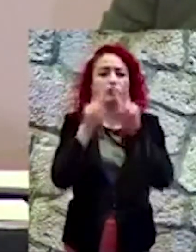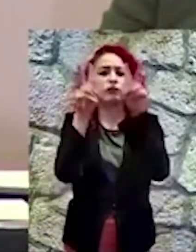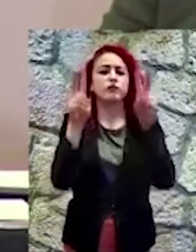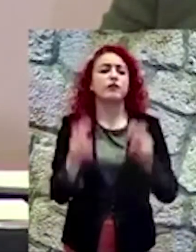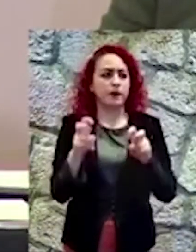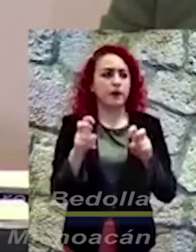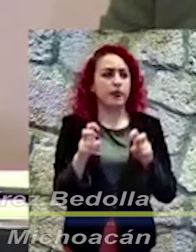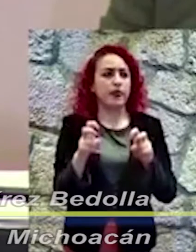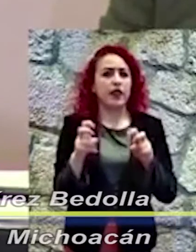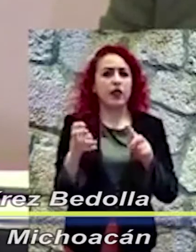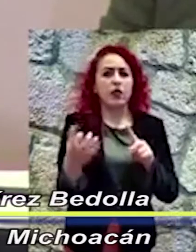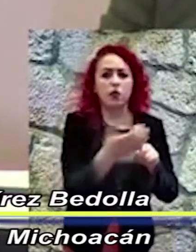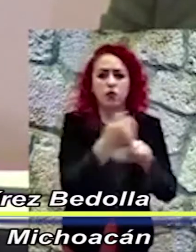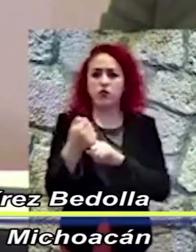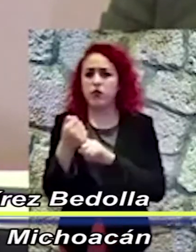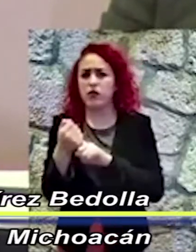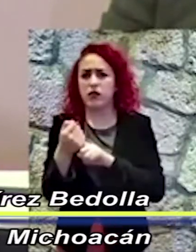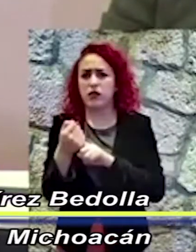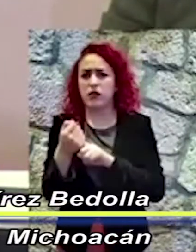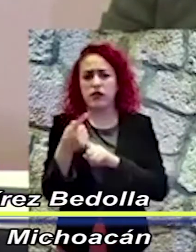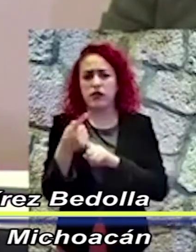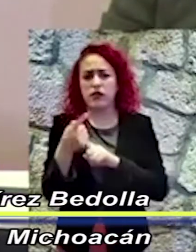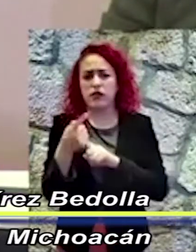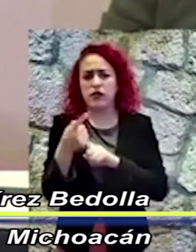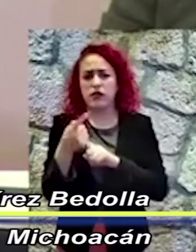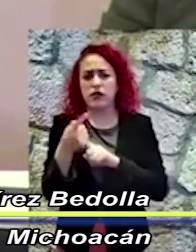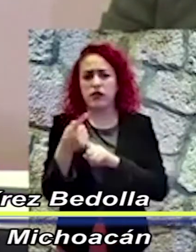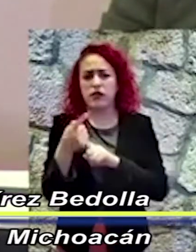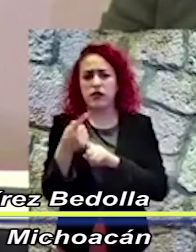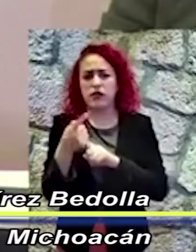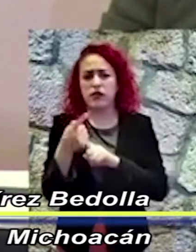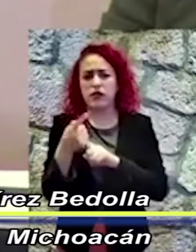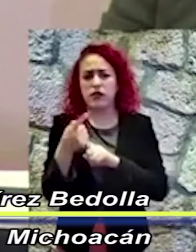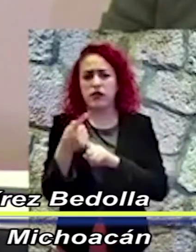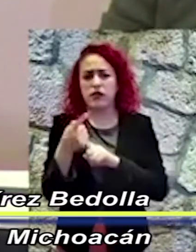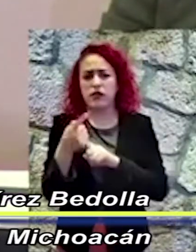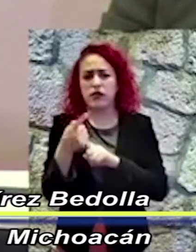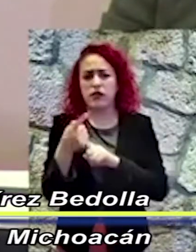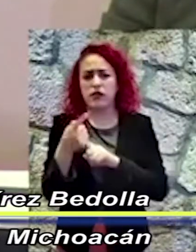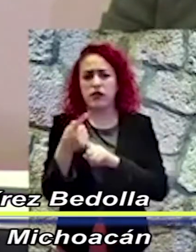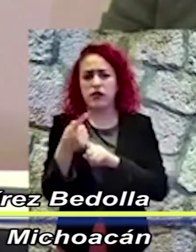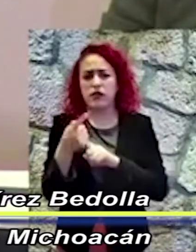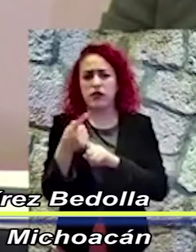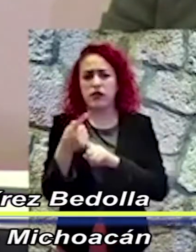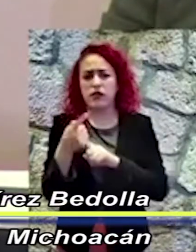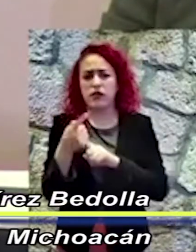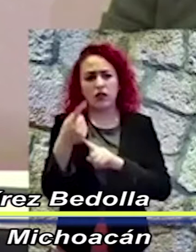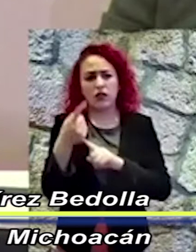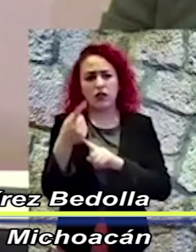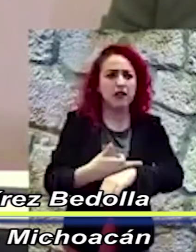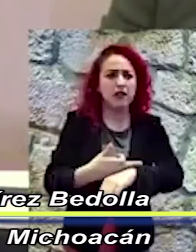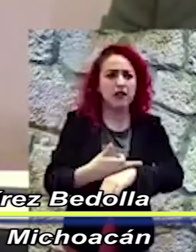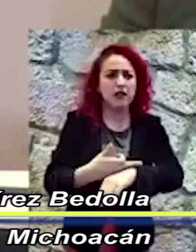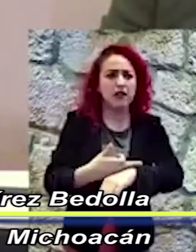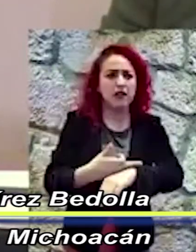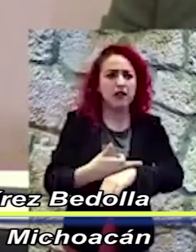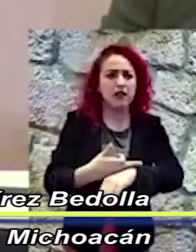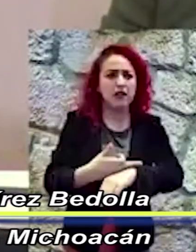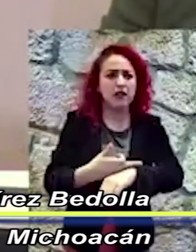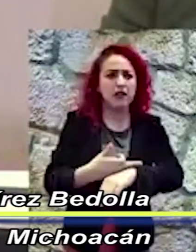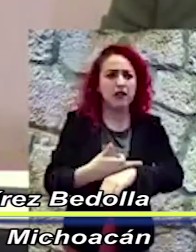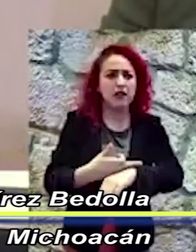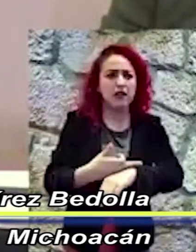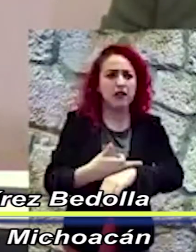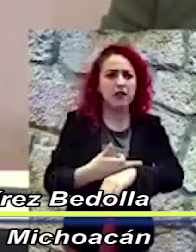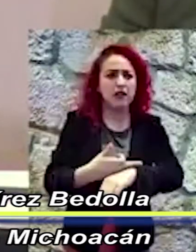atendidas. Esta situación particular nos debe obligar a abordar con toda seriedad, desde lo más humano, lo que significa la